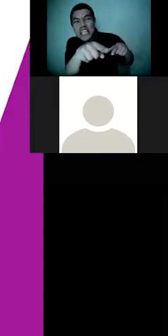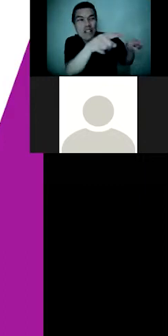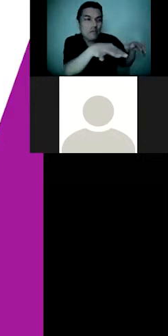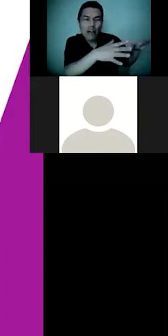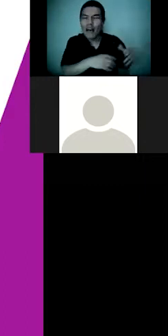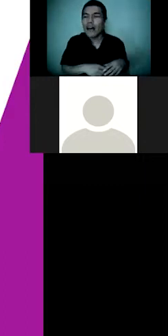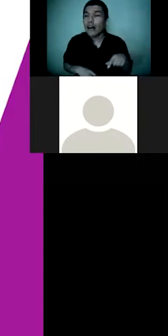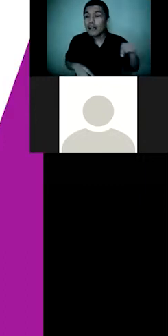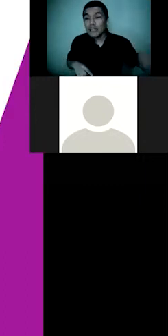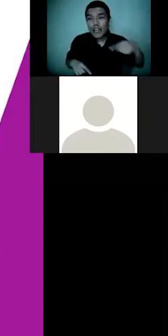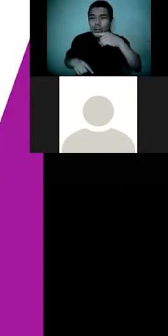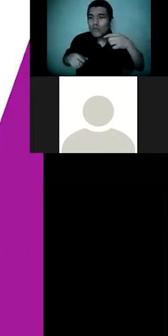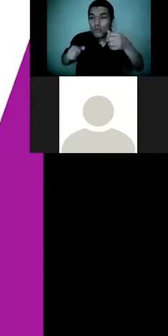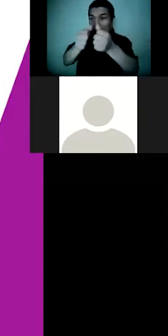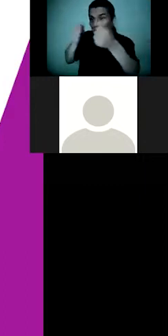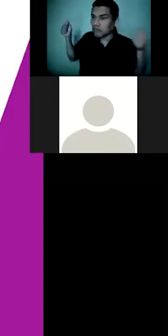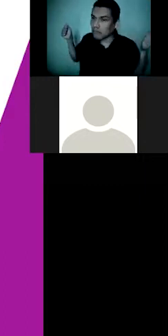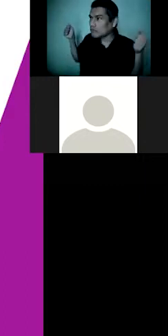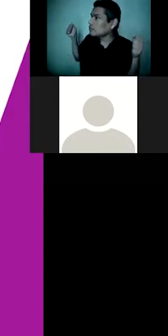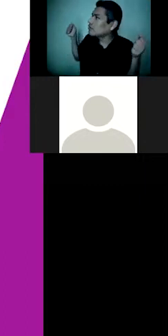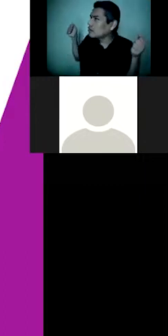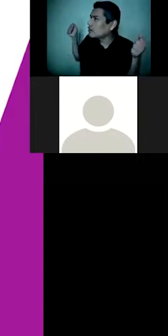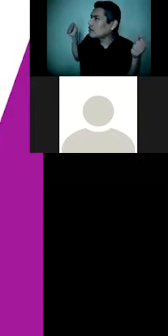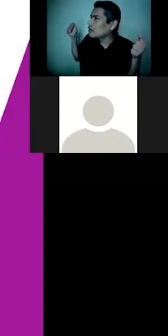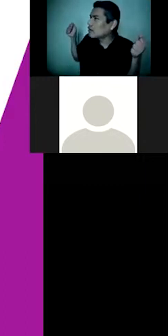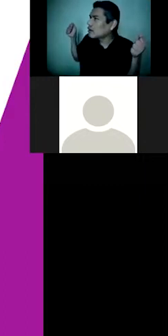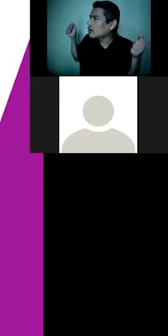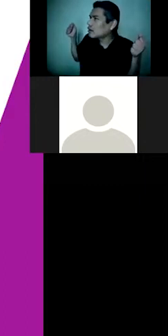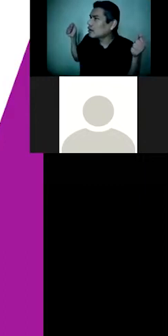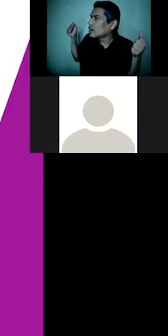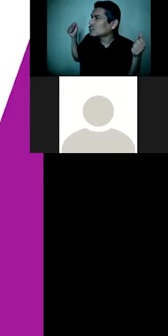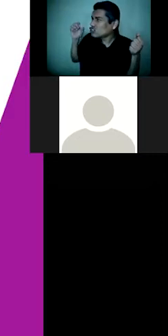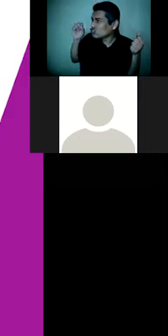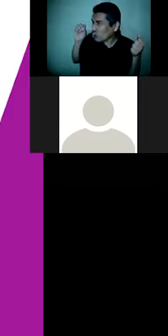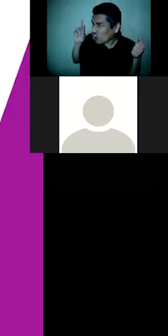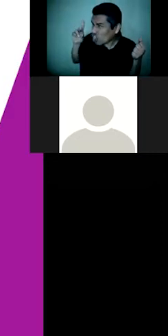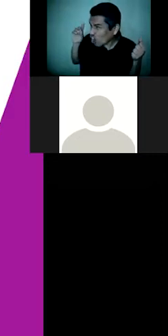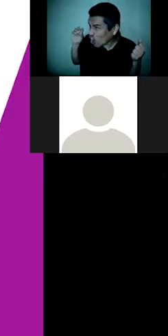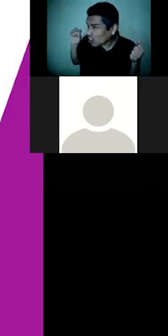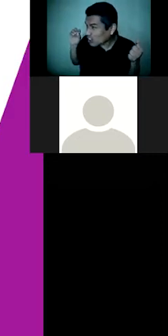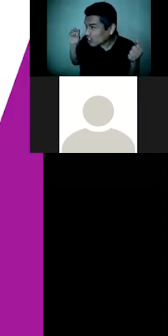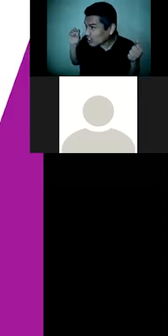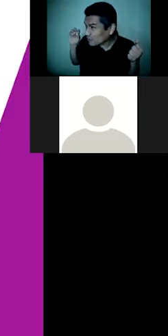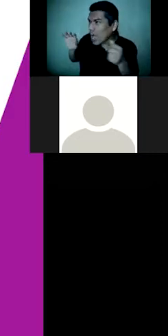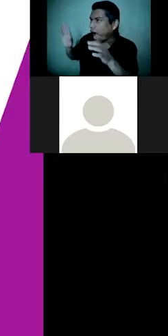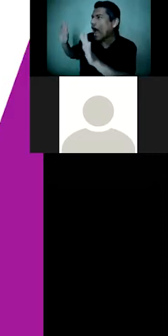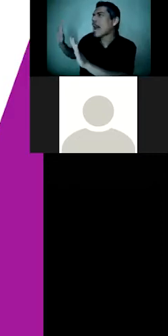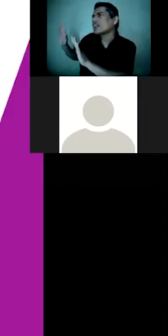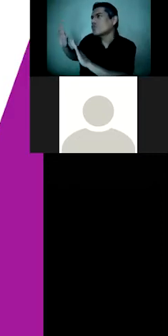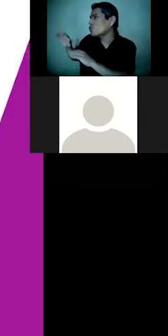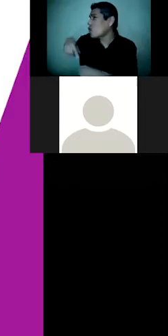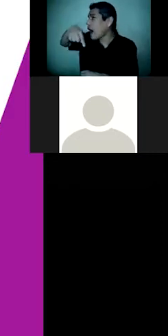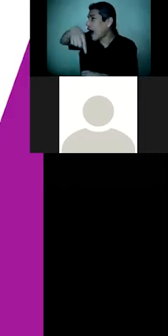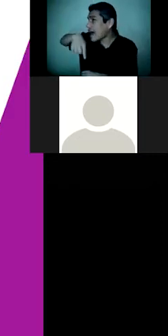cerca? Familias, para verlo. Abrió, me vio la persona.